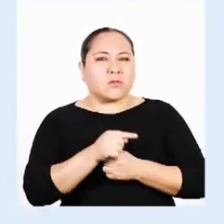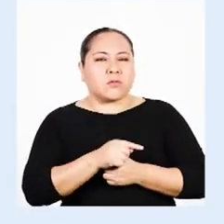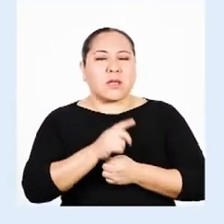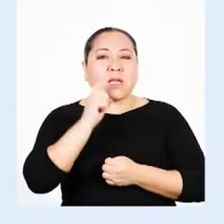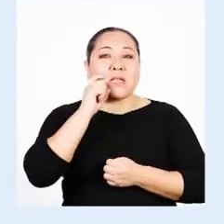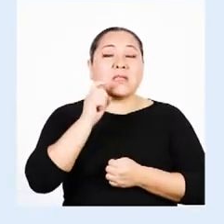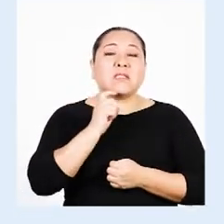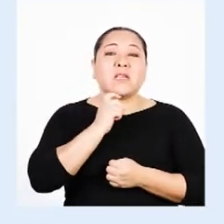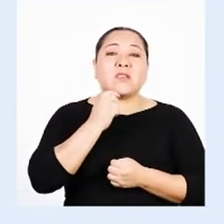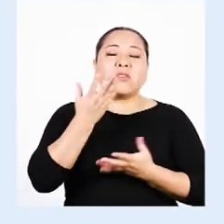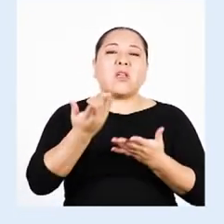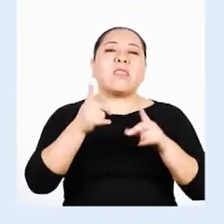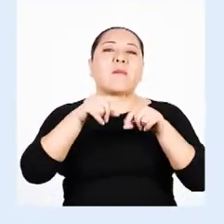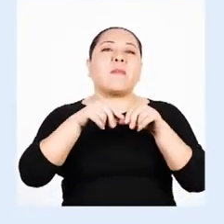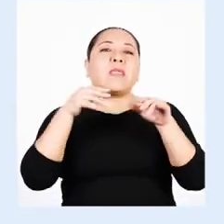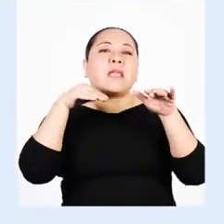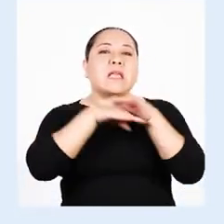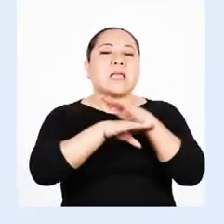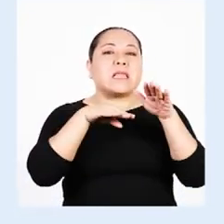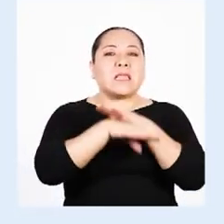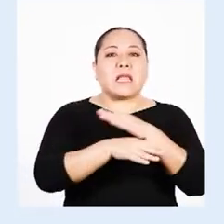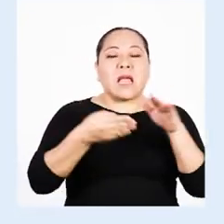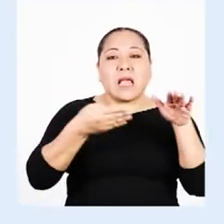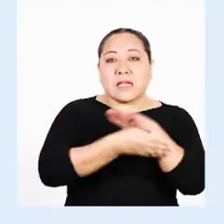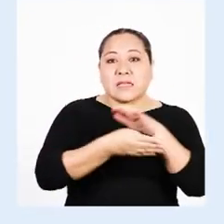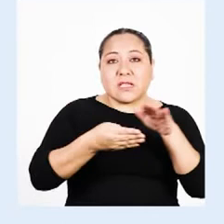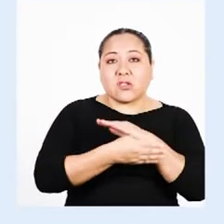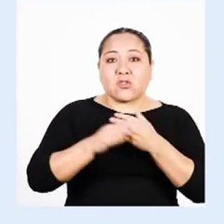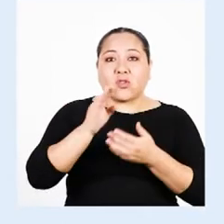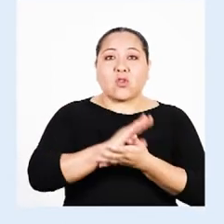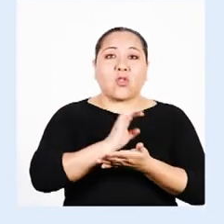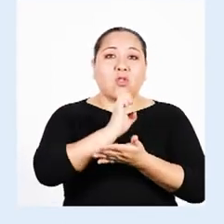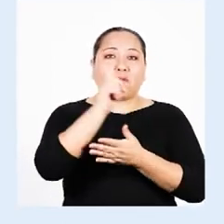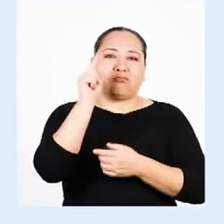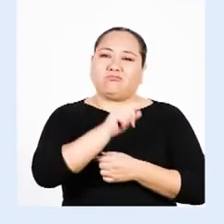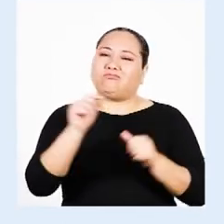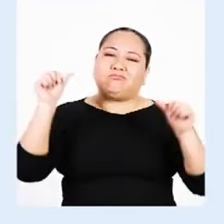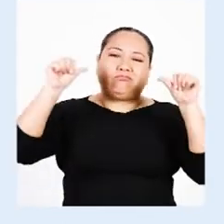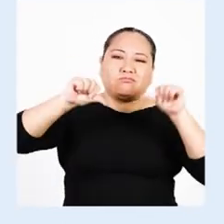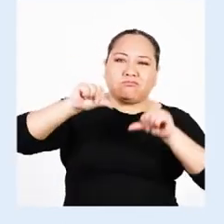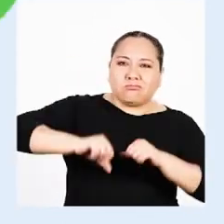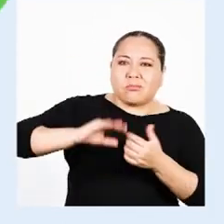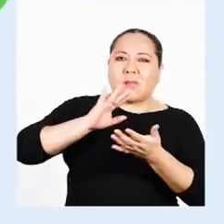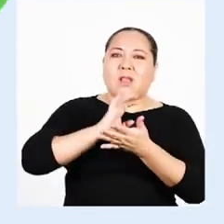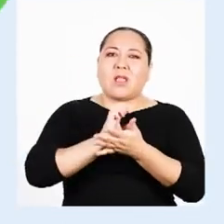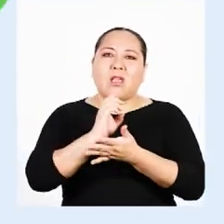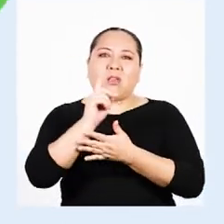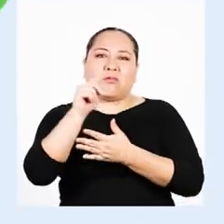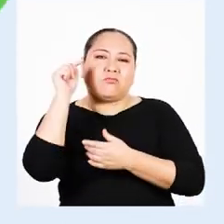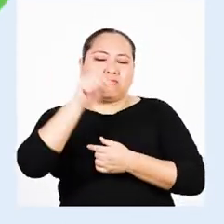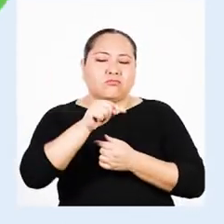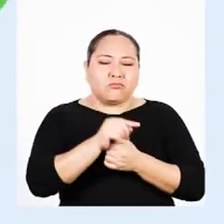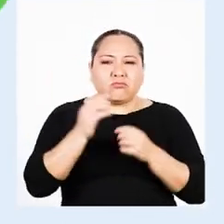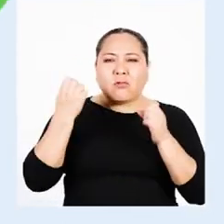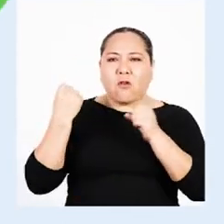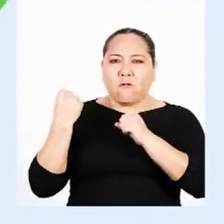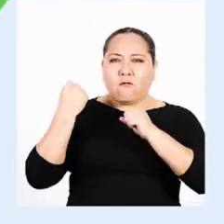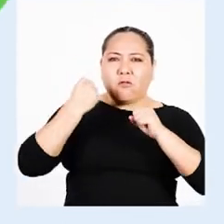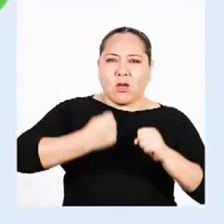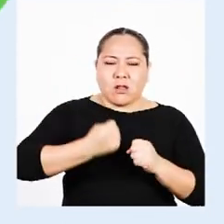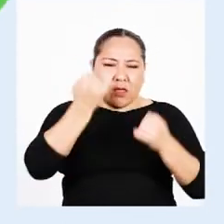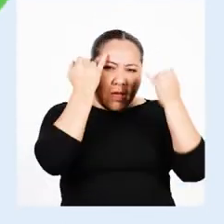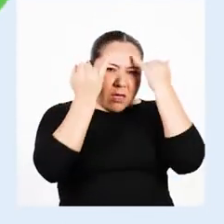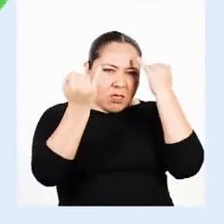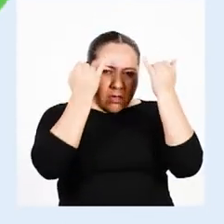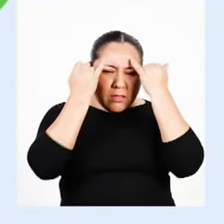sexo determinaron el acceso a la educación colonial. Eso no era tan genial. La educación tenía una fuerte